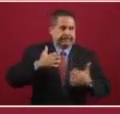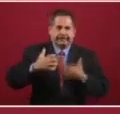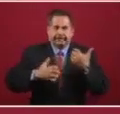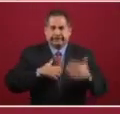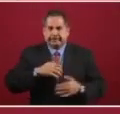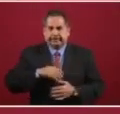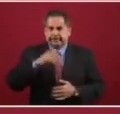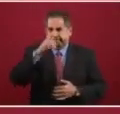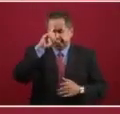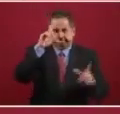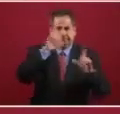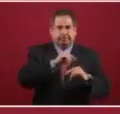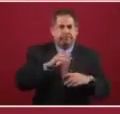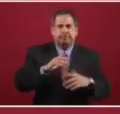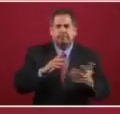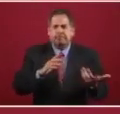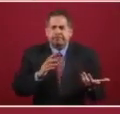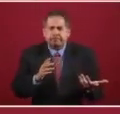porque